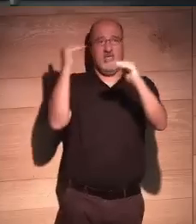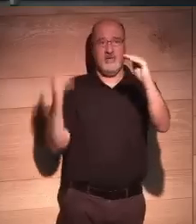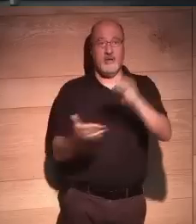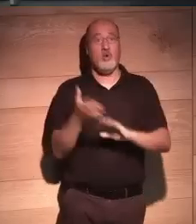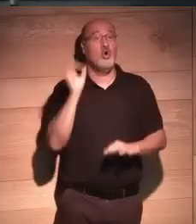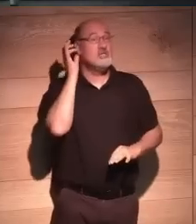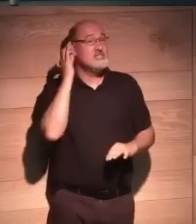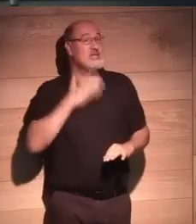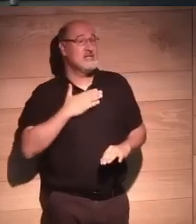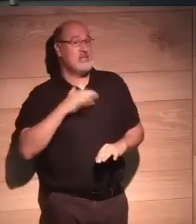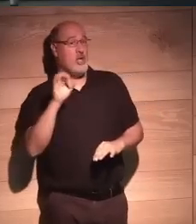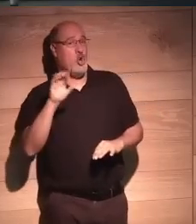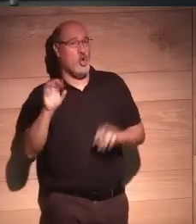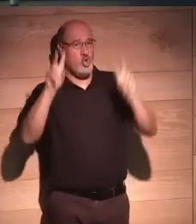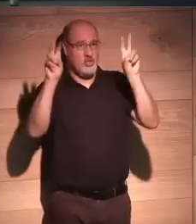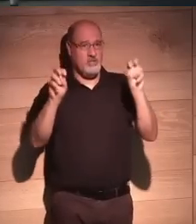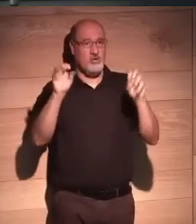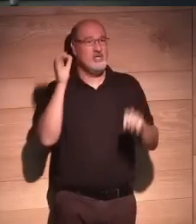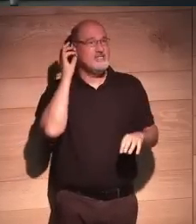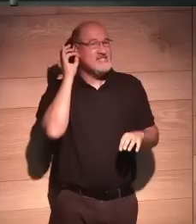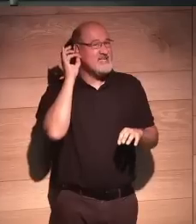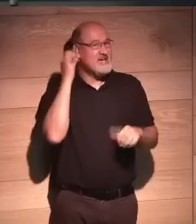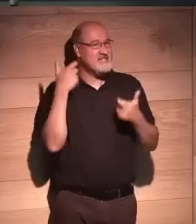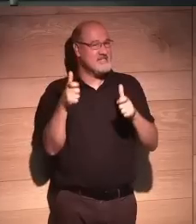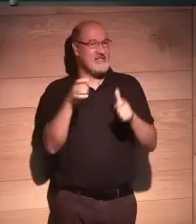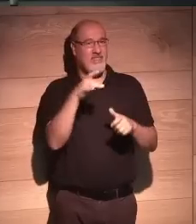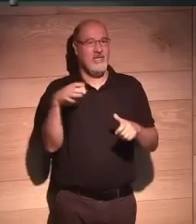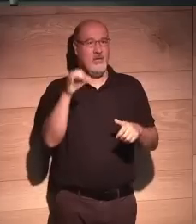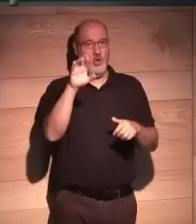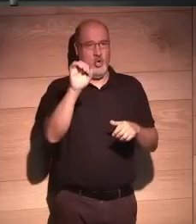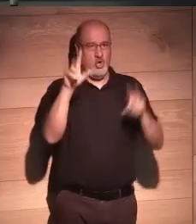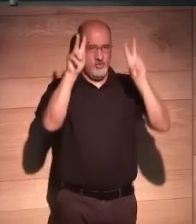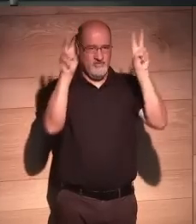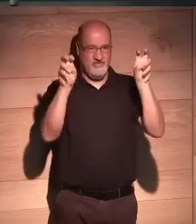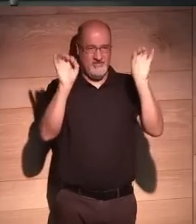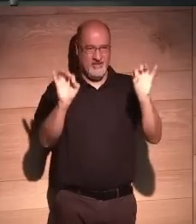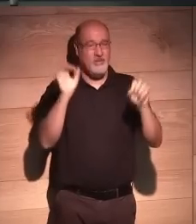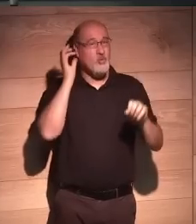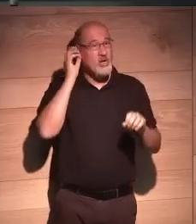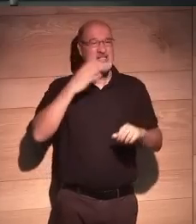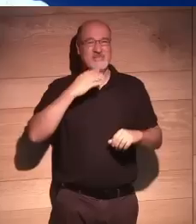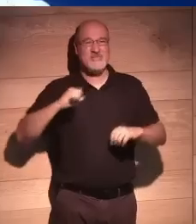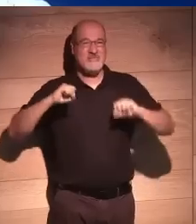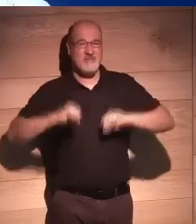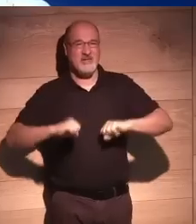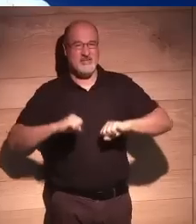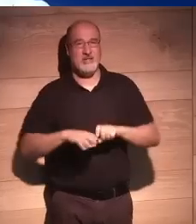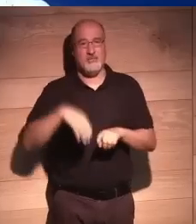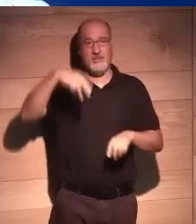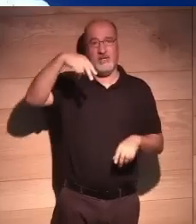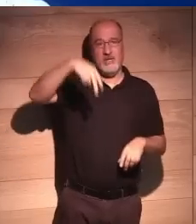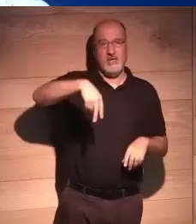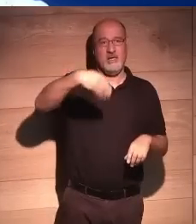Chicas de Oro, que es una obra Las Chicas de Oro. maestra, Pero que bueno, tenía sí, todas las claro. papeletas, porque eran unas mujeres y encima mayores. Cuando la